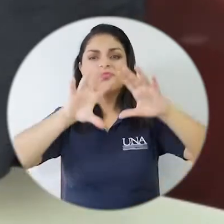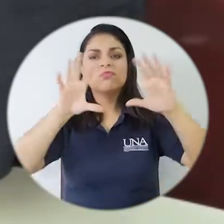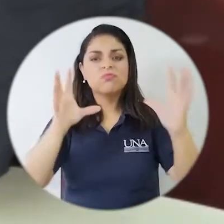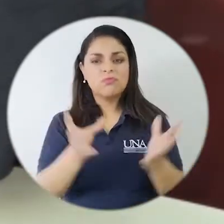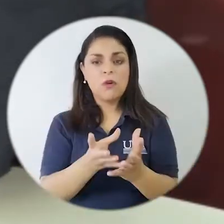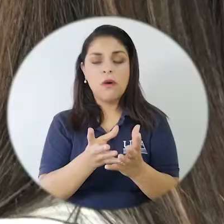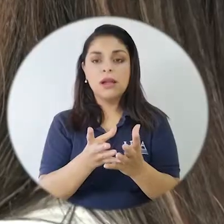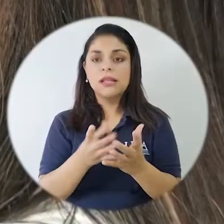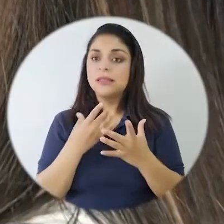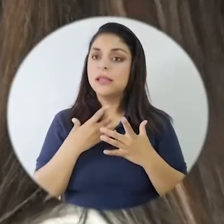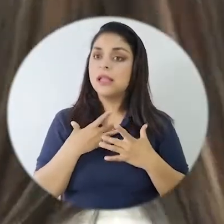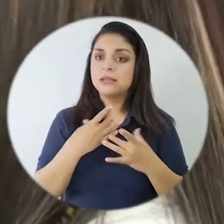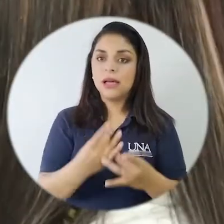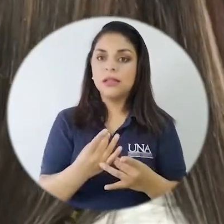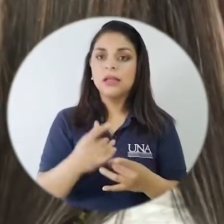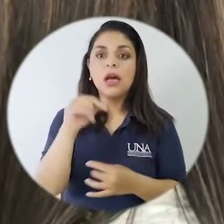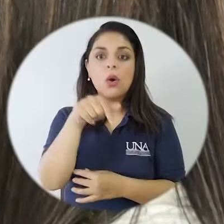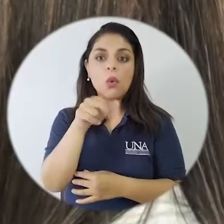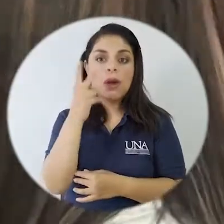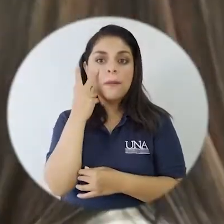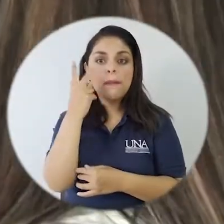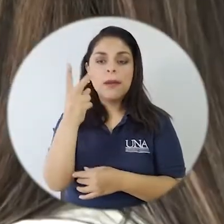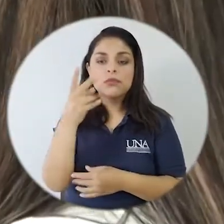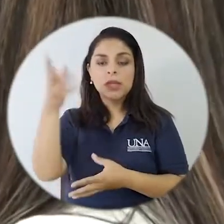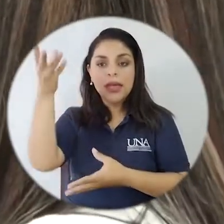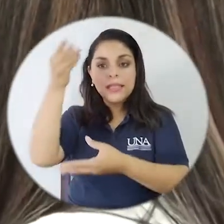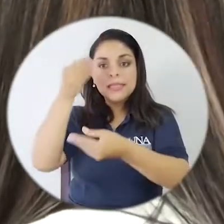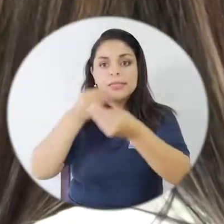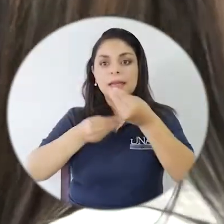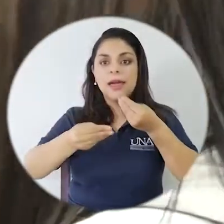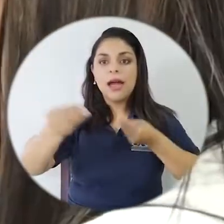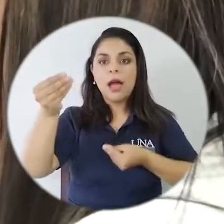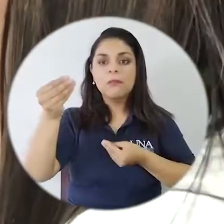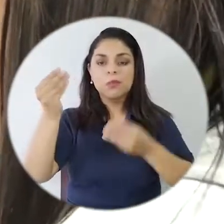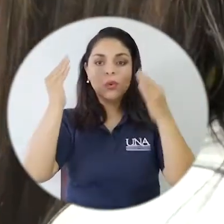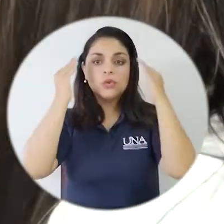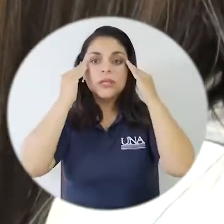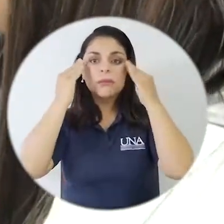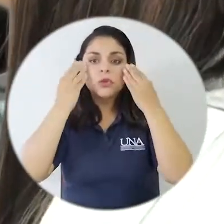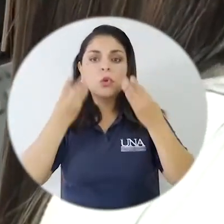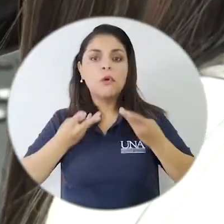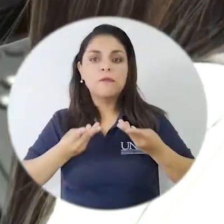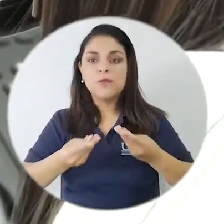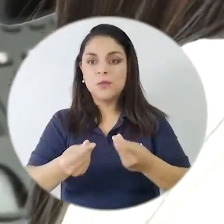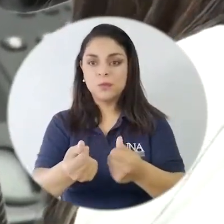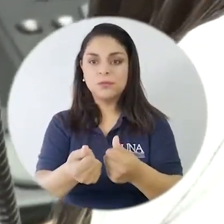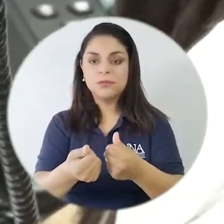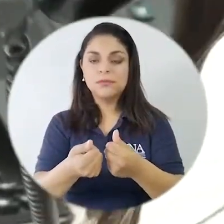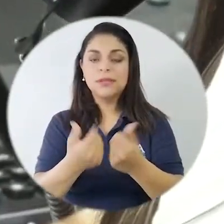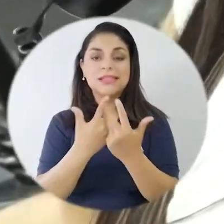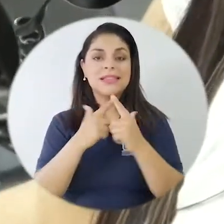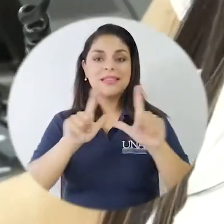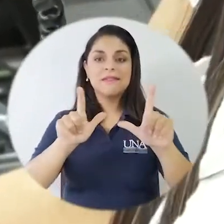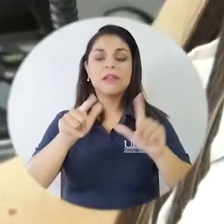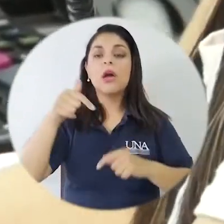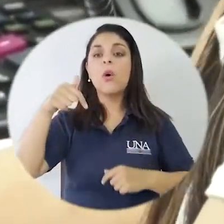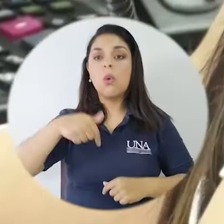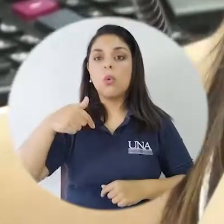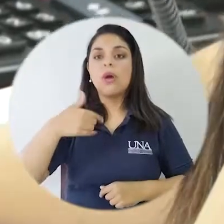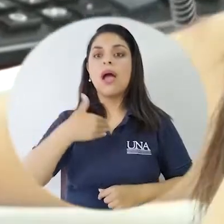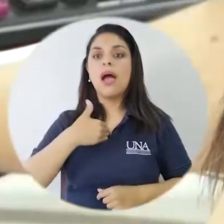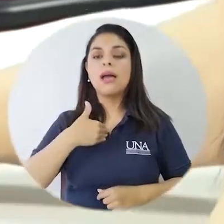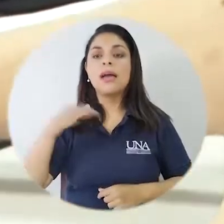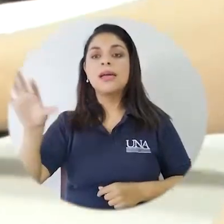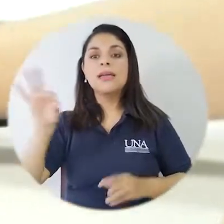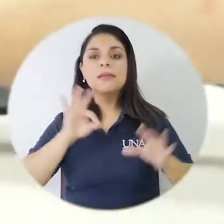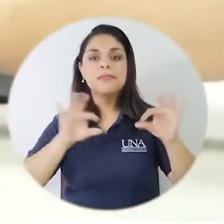global interesante. Hoy en día podemos ver cómo el intercambio de los conocimientos fluye más libremente. Hoy podemos